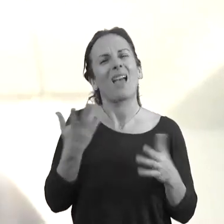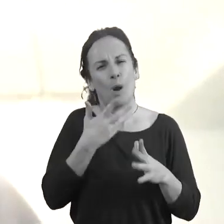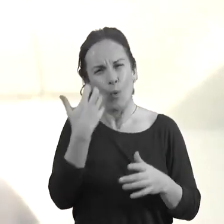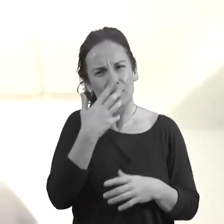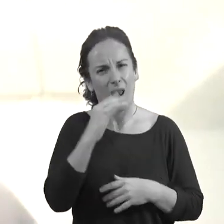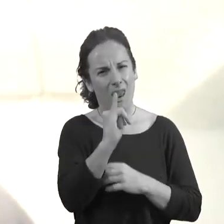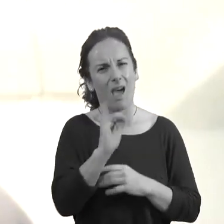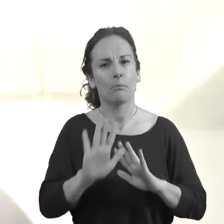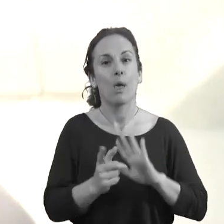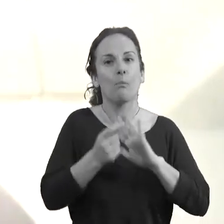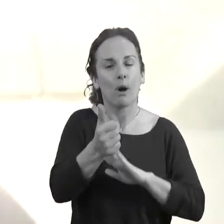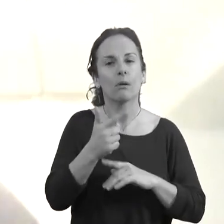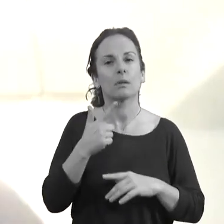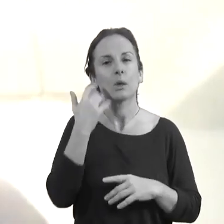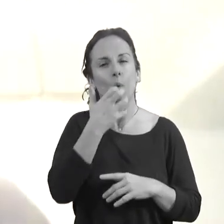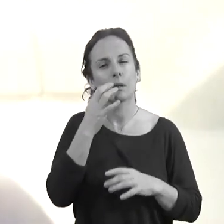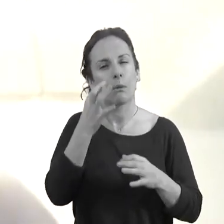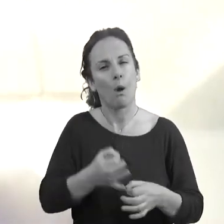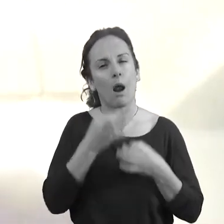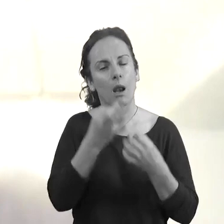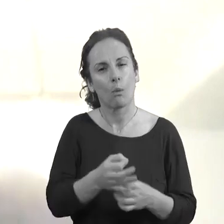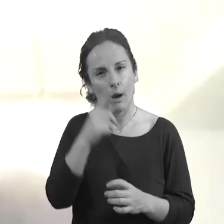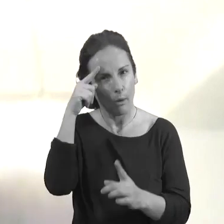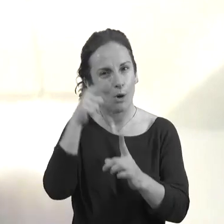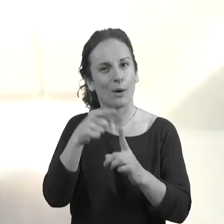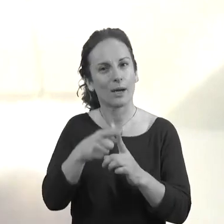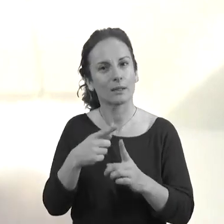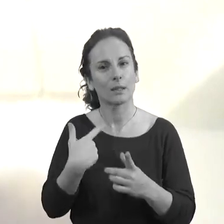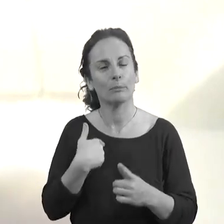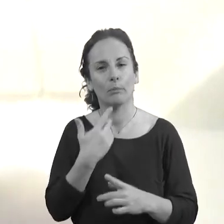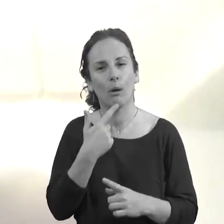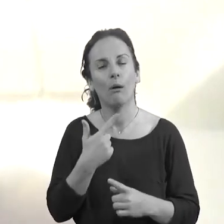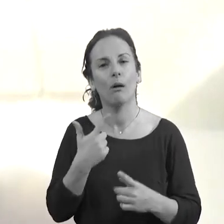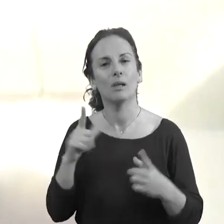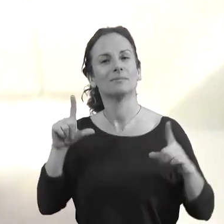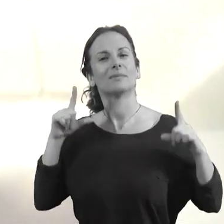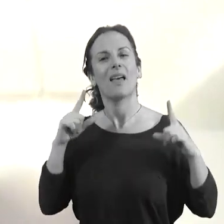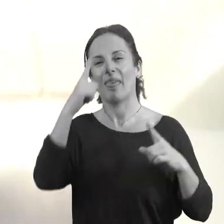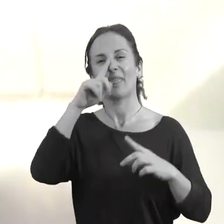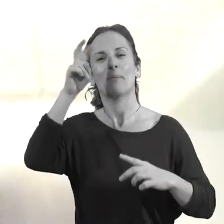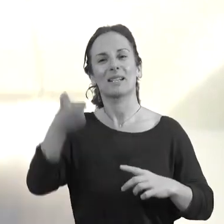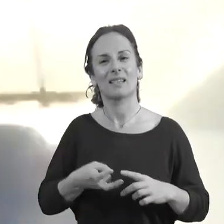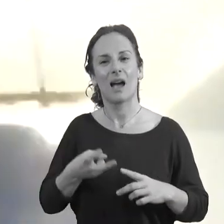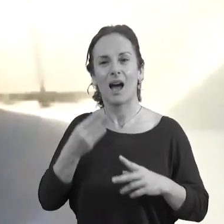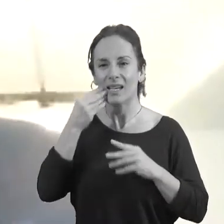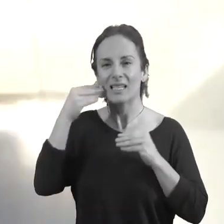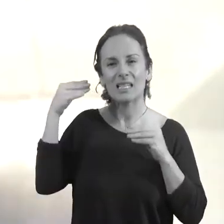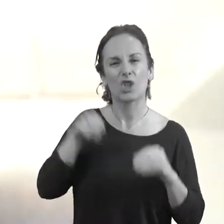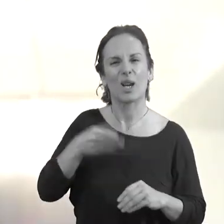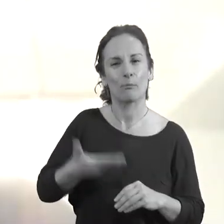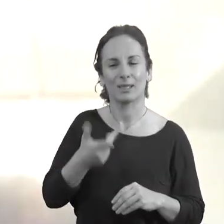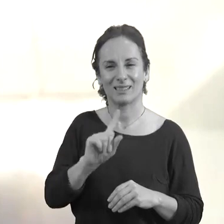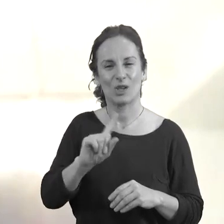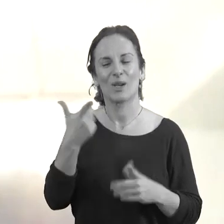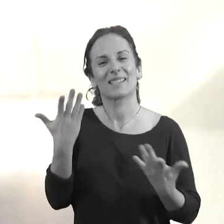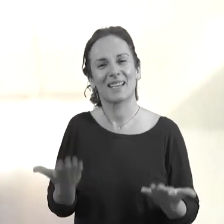pocos que tenemos se centran mucho en el hecho de la diversidad y poco en el cuento en sí, ¿no? A mí me gusta, nos gusta mucho,